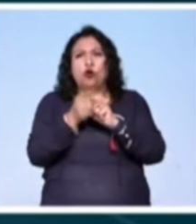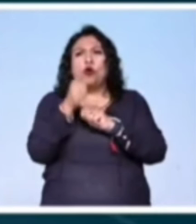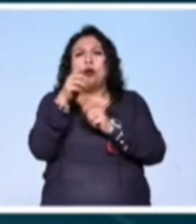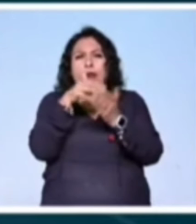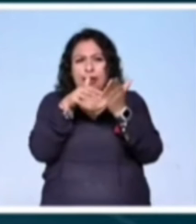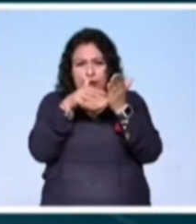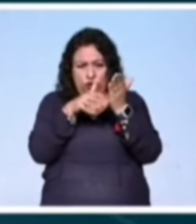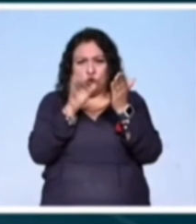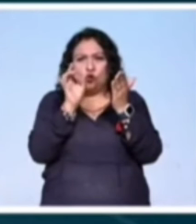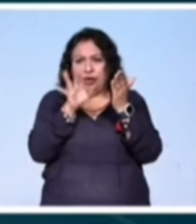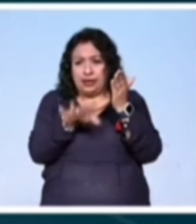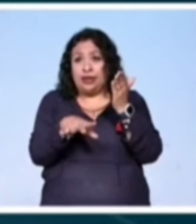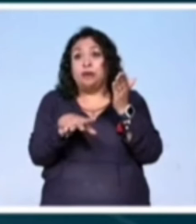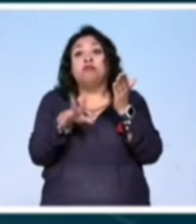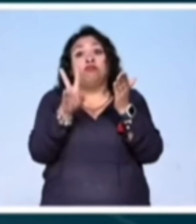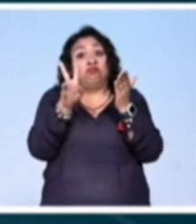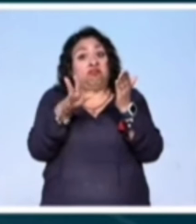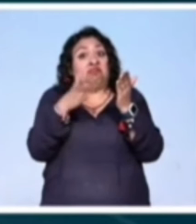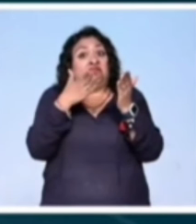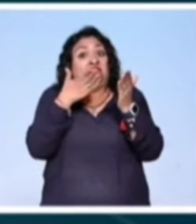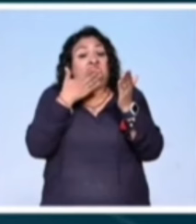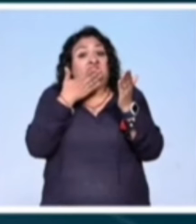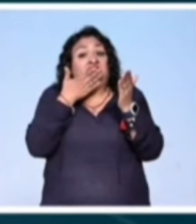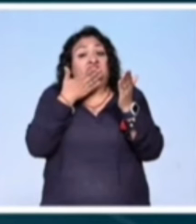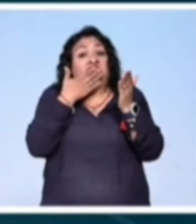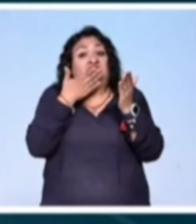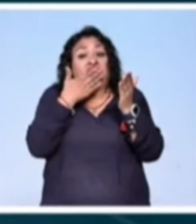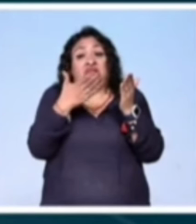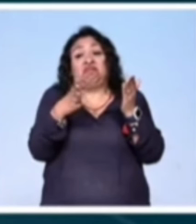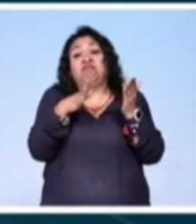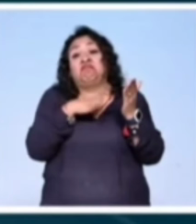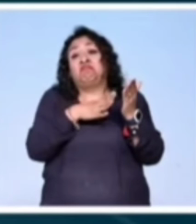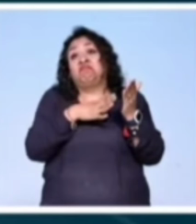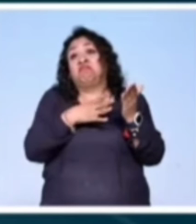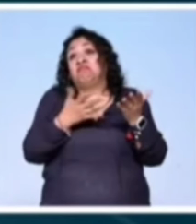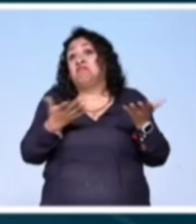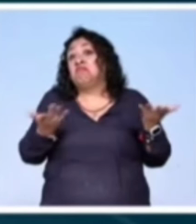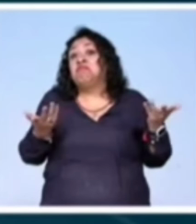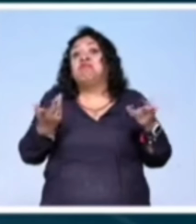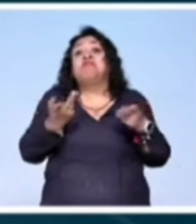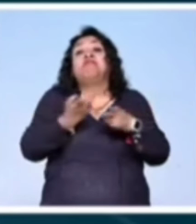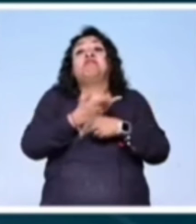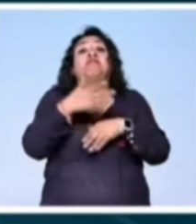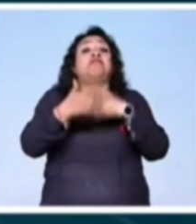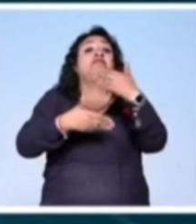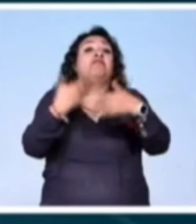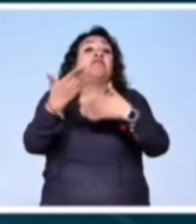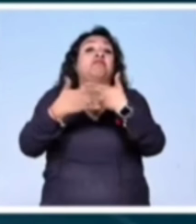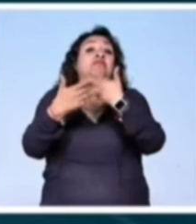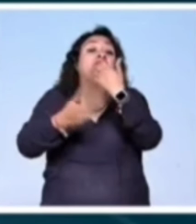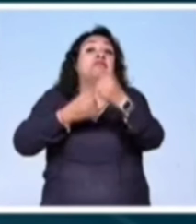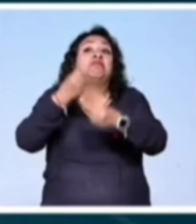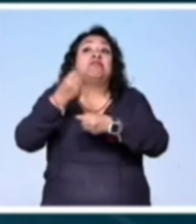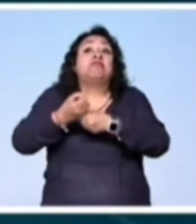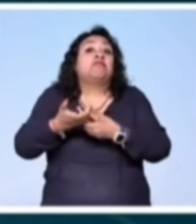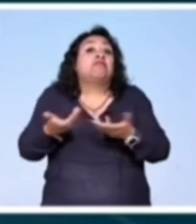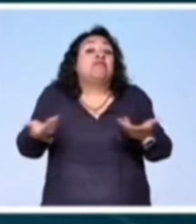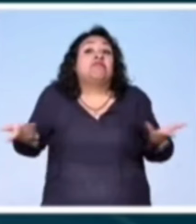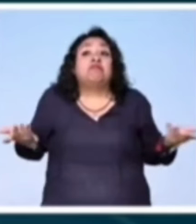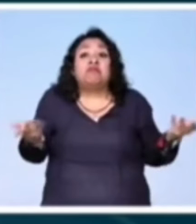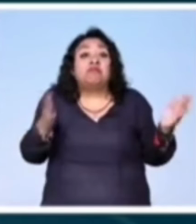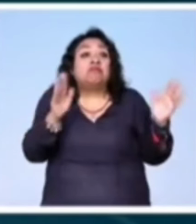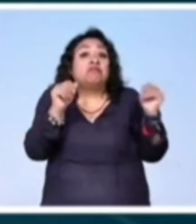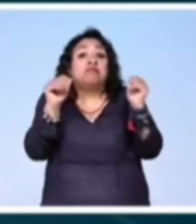en lectura, que es muy, muy bueno a partir de pues qué va a pasar en algunos años de que nos tengamos que